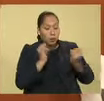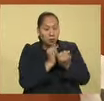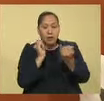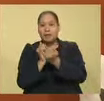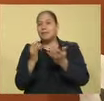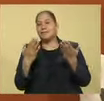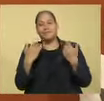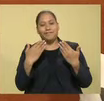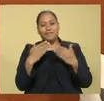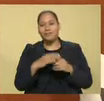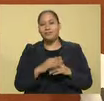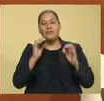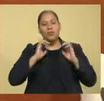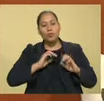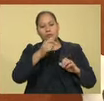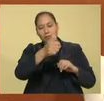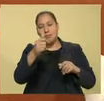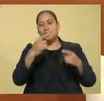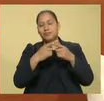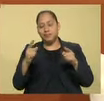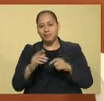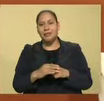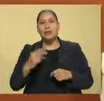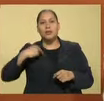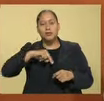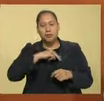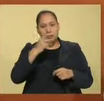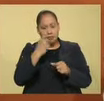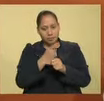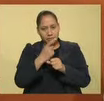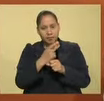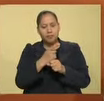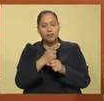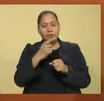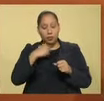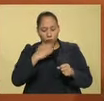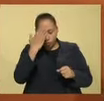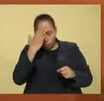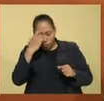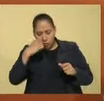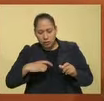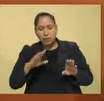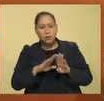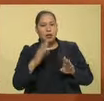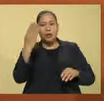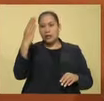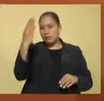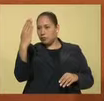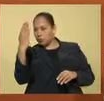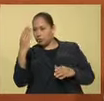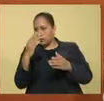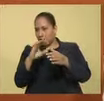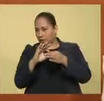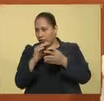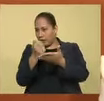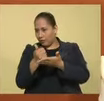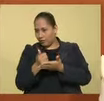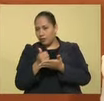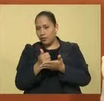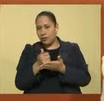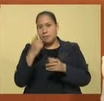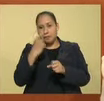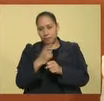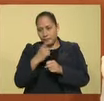cuerpos iguales. Entonces, bueno, vamos a aprender primero que nada a conocernos, ¿no? El espejo tiene que ser nuestro aliado, tiene que ser nuestro